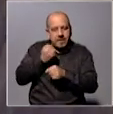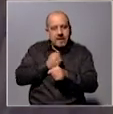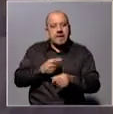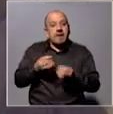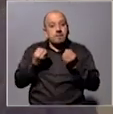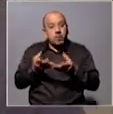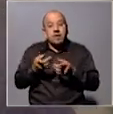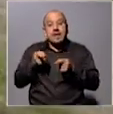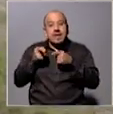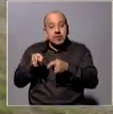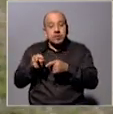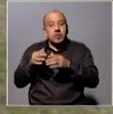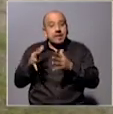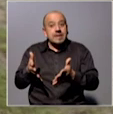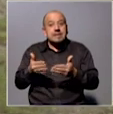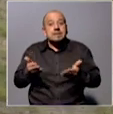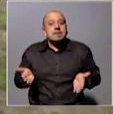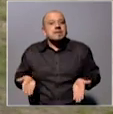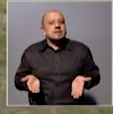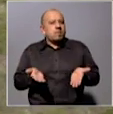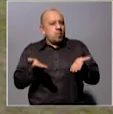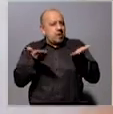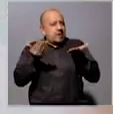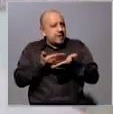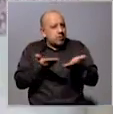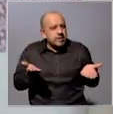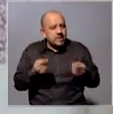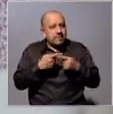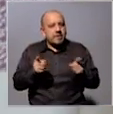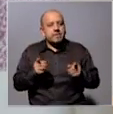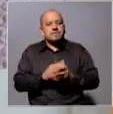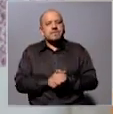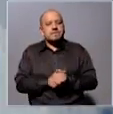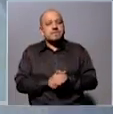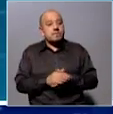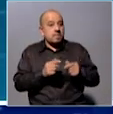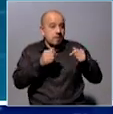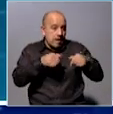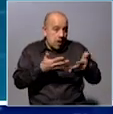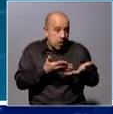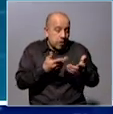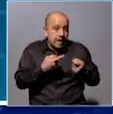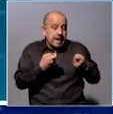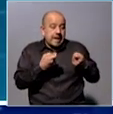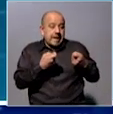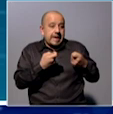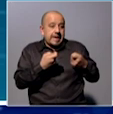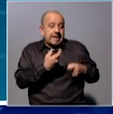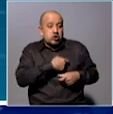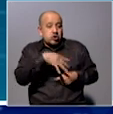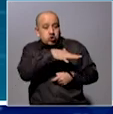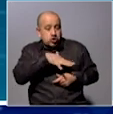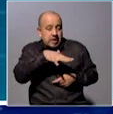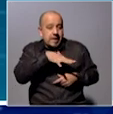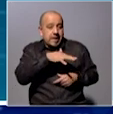porque es lo que después, de alguna manera, sale a la luz de otra manera. En una sociedad en la que en general la autoridad, le saco